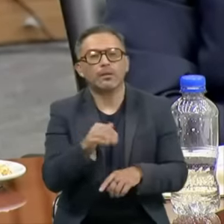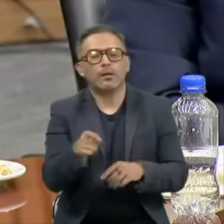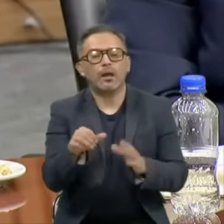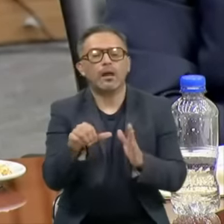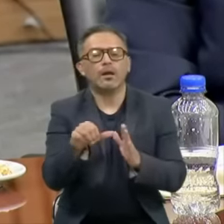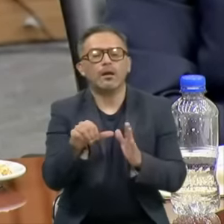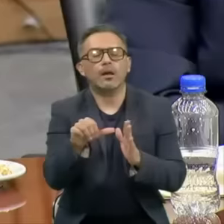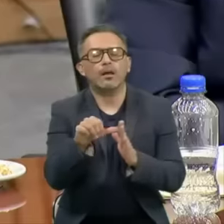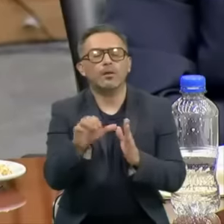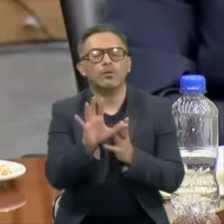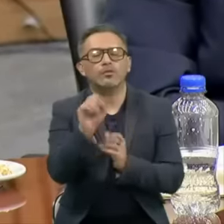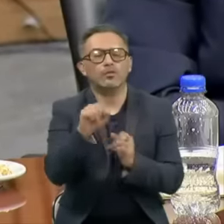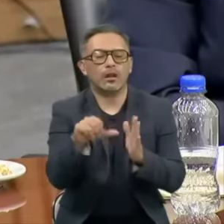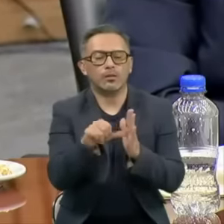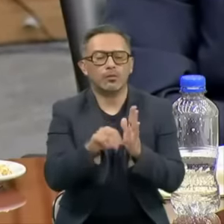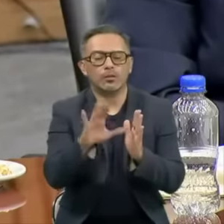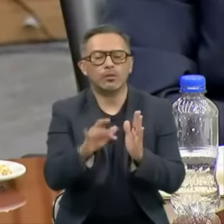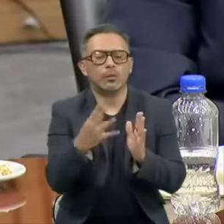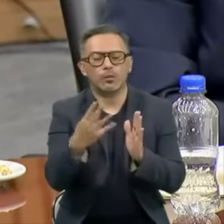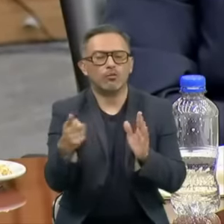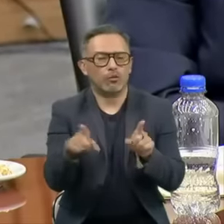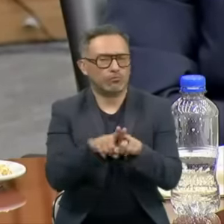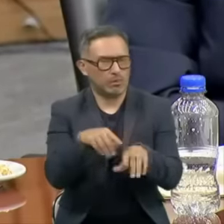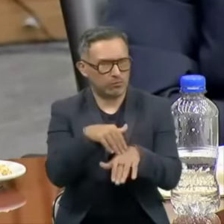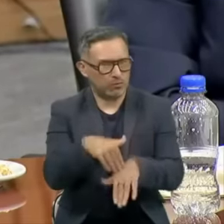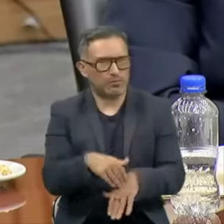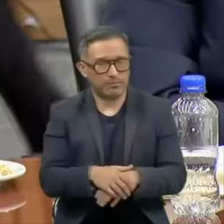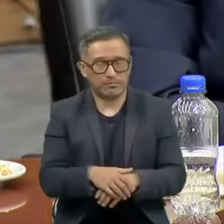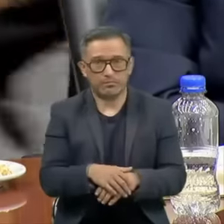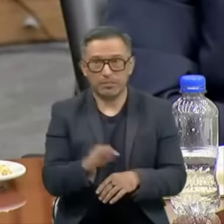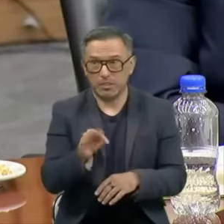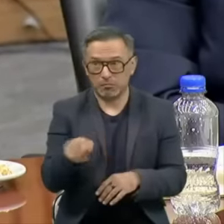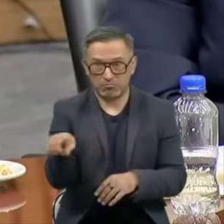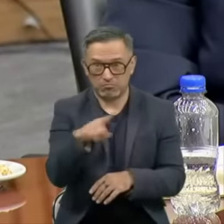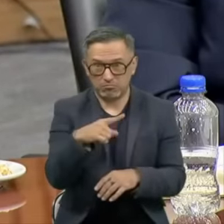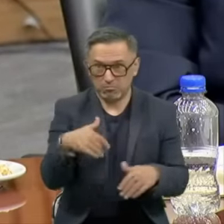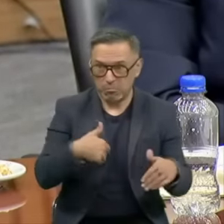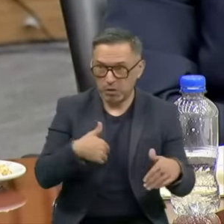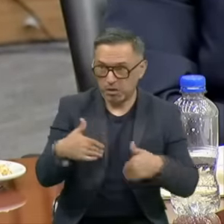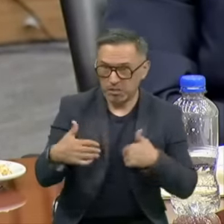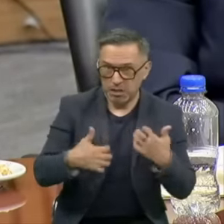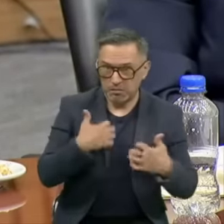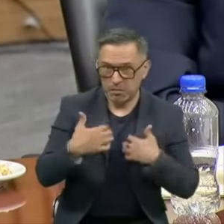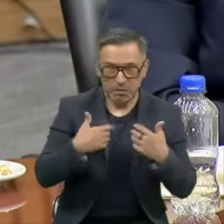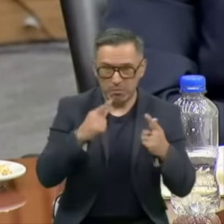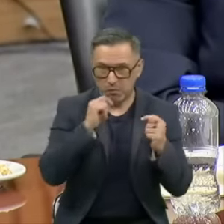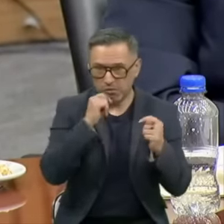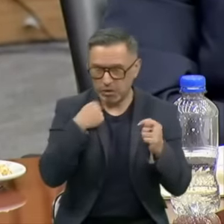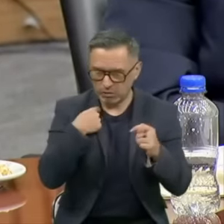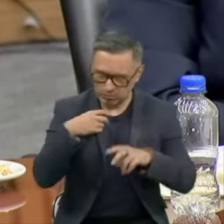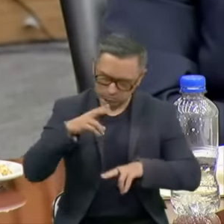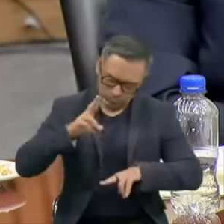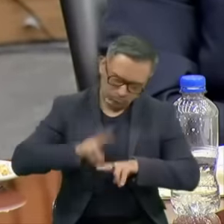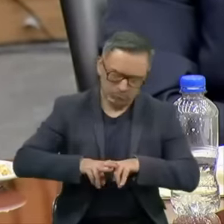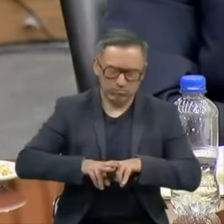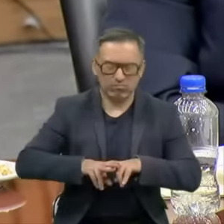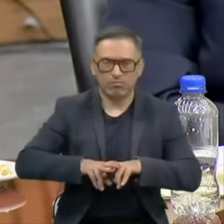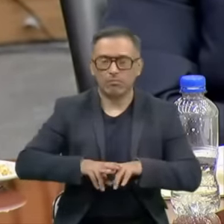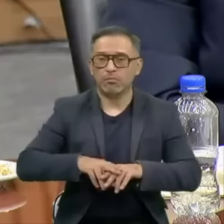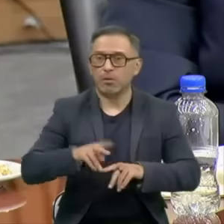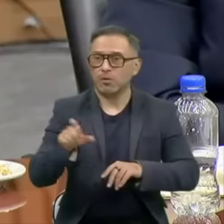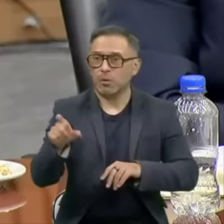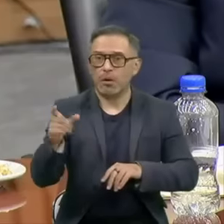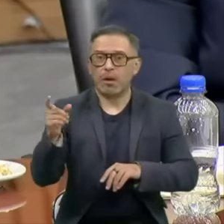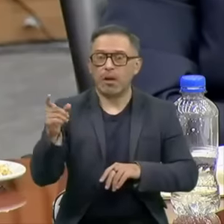artículo 54 constitucional. Si eso les molesta, señores, aquí voy a seguir sentado diciendo cuando hay